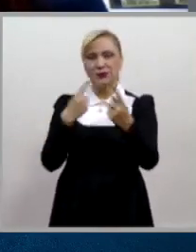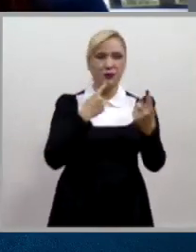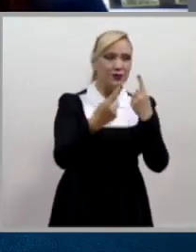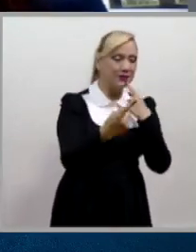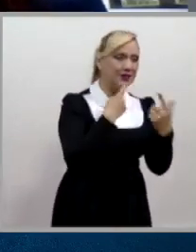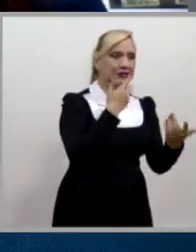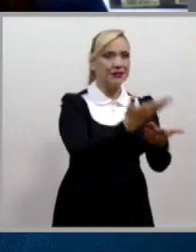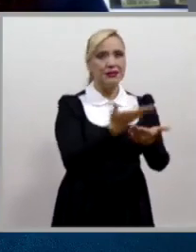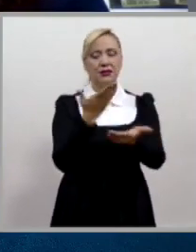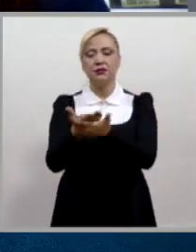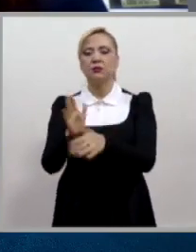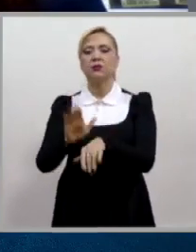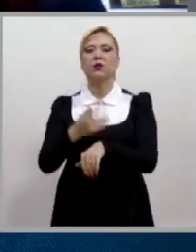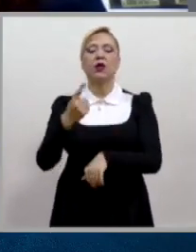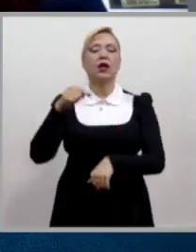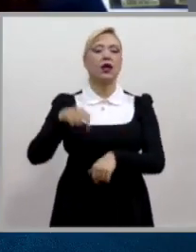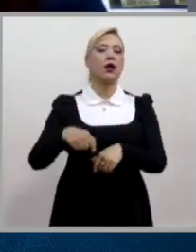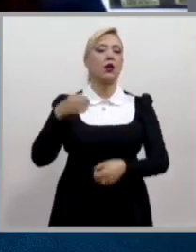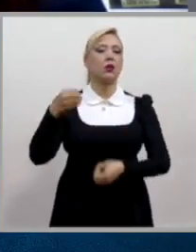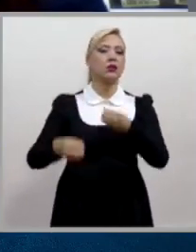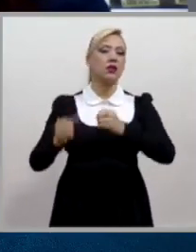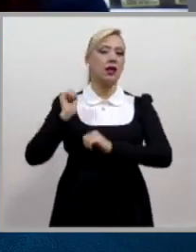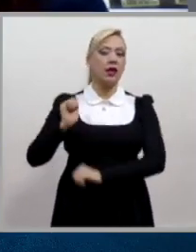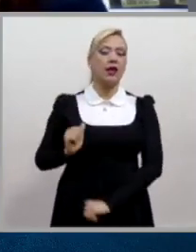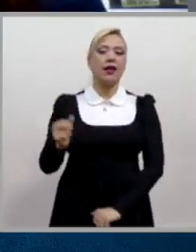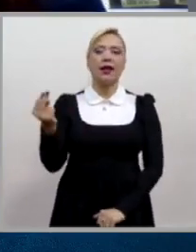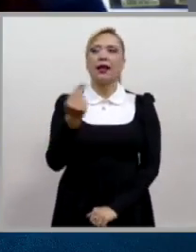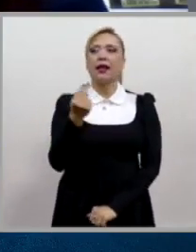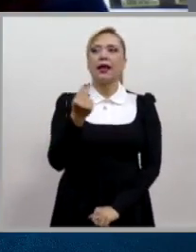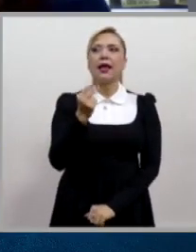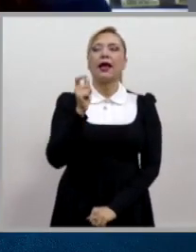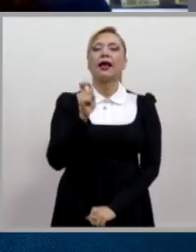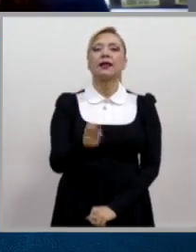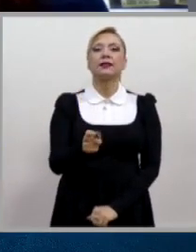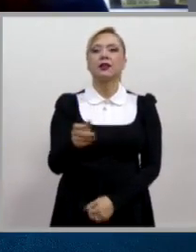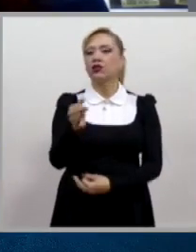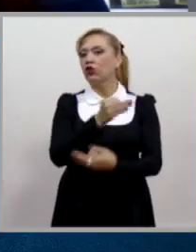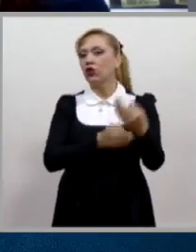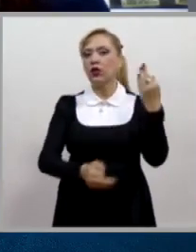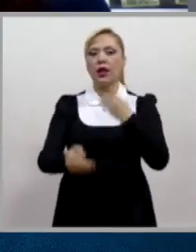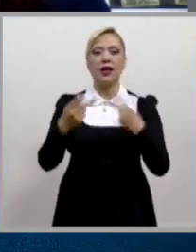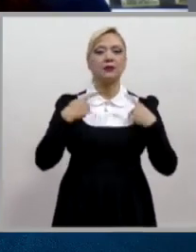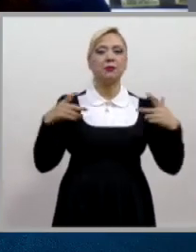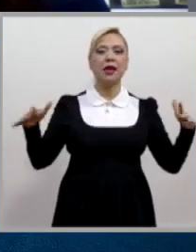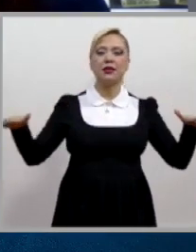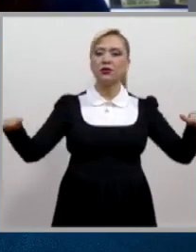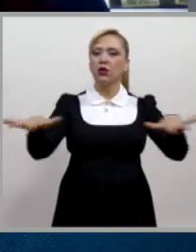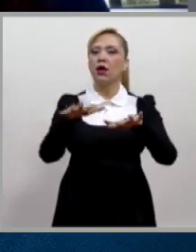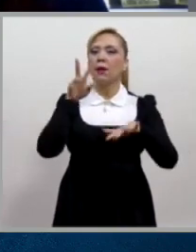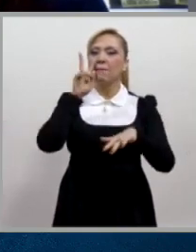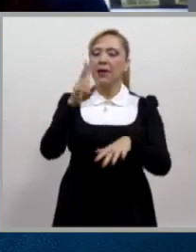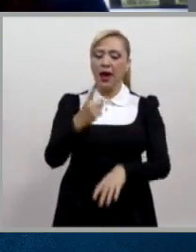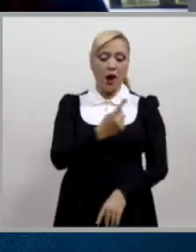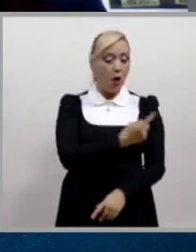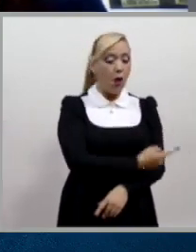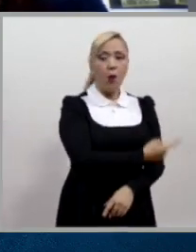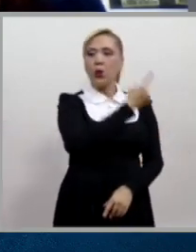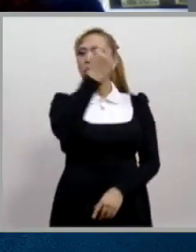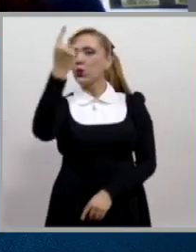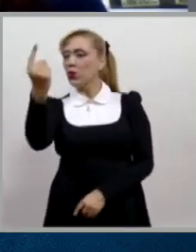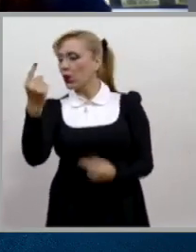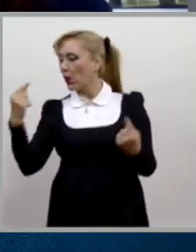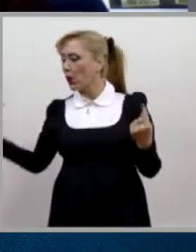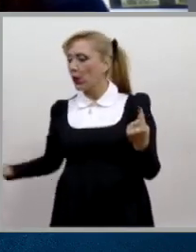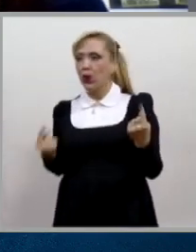qué el poder judicial tendría que ser representativo de toda la sociedad, de toda la población, si no es